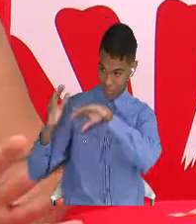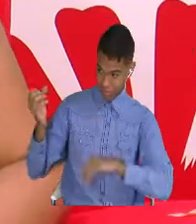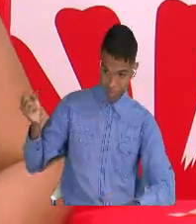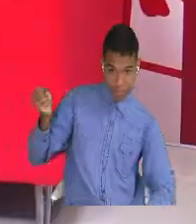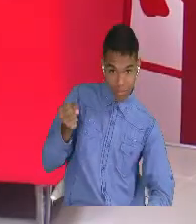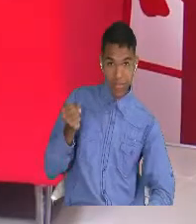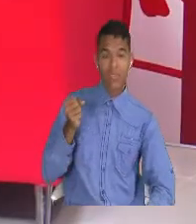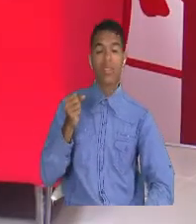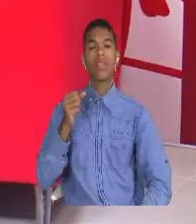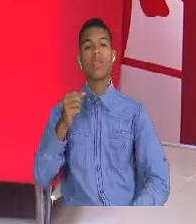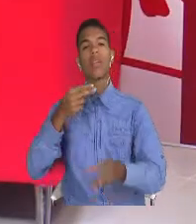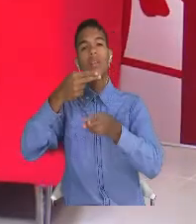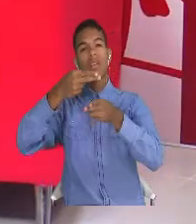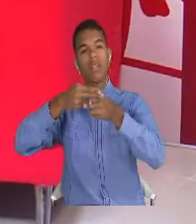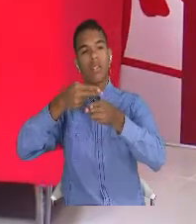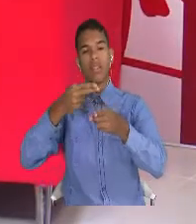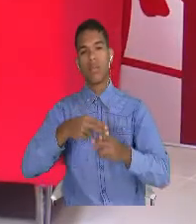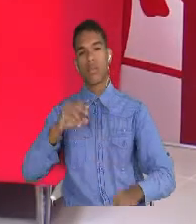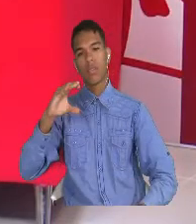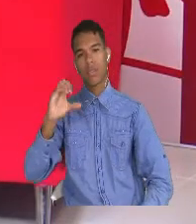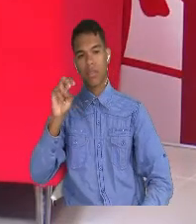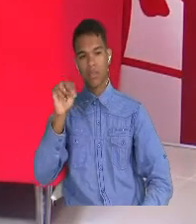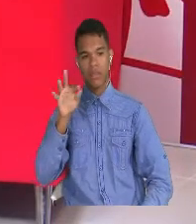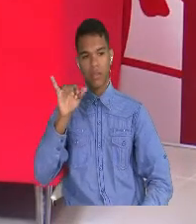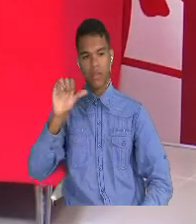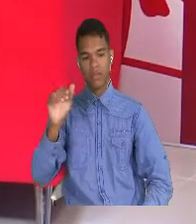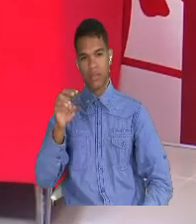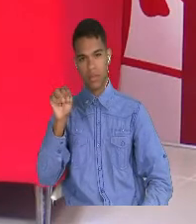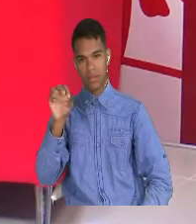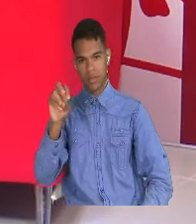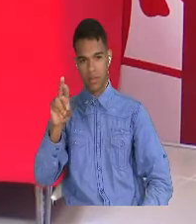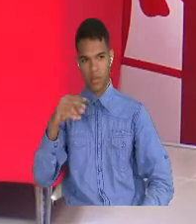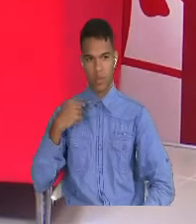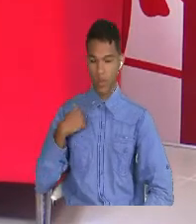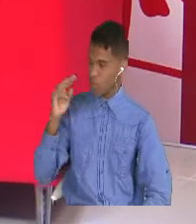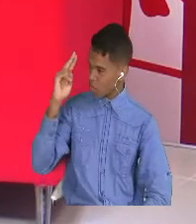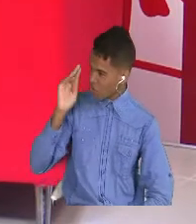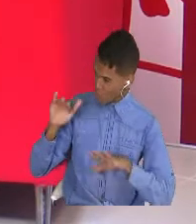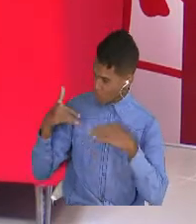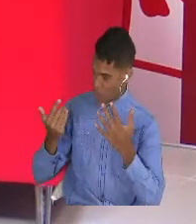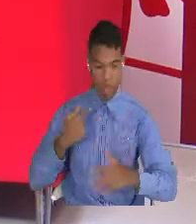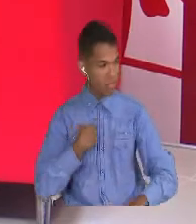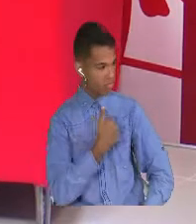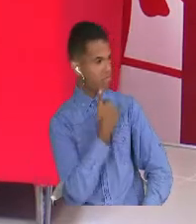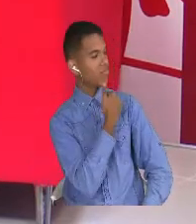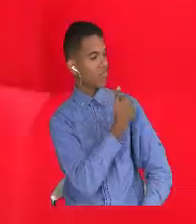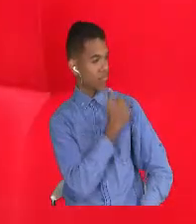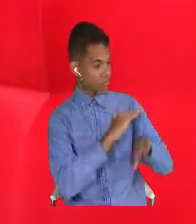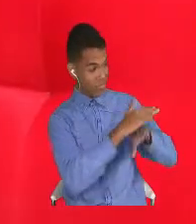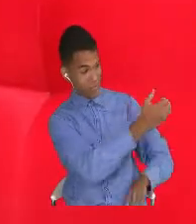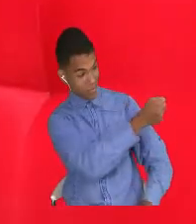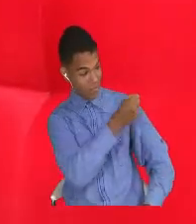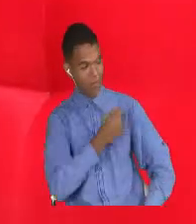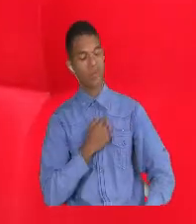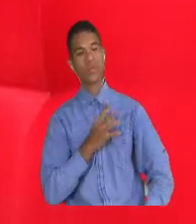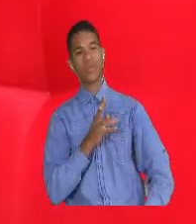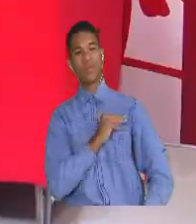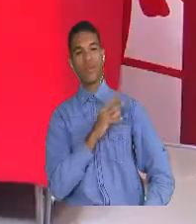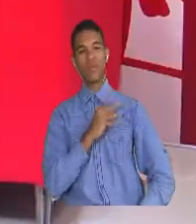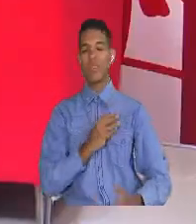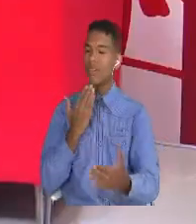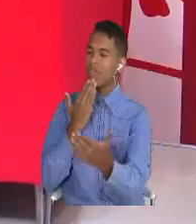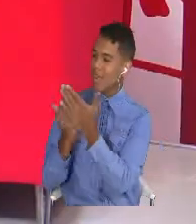le damos la bienvenida. Hola, Cintia. Hola, Jennifer. Buenos días. ¿Cómo estás? Bueno, muy bien, gracias a Dios y feliz de tenerte aquí en casa. Muchas gracias por la invitación.